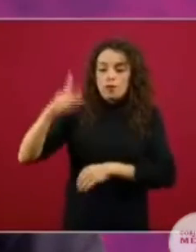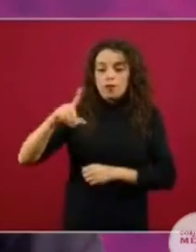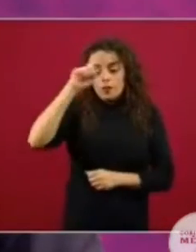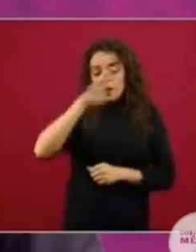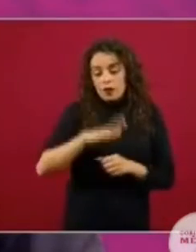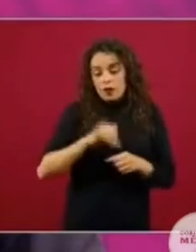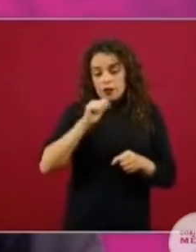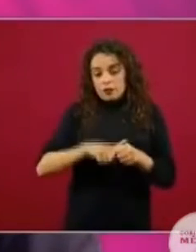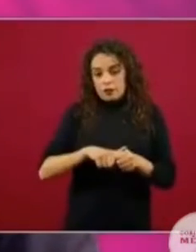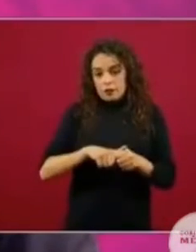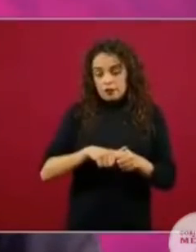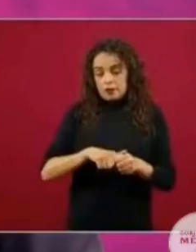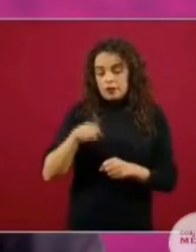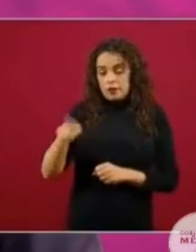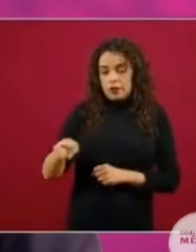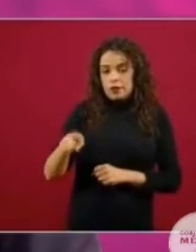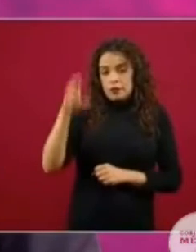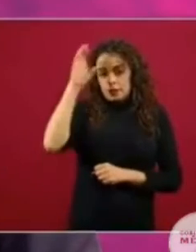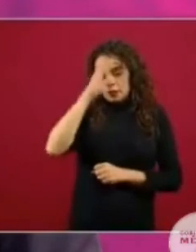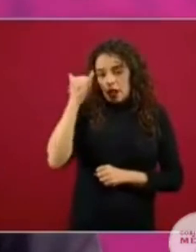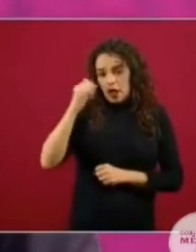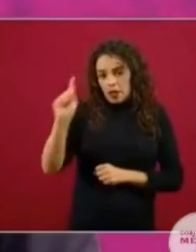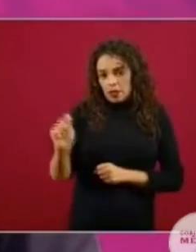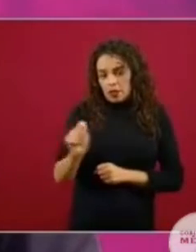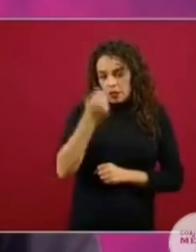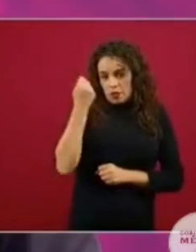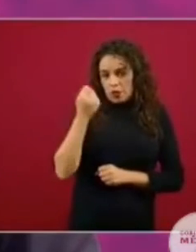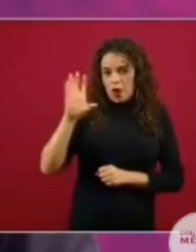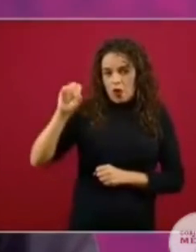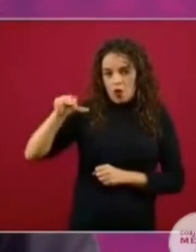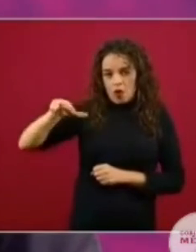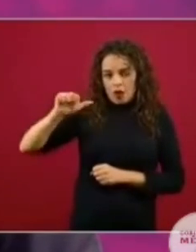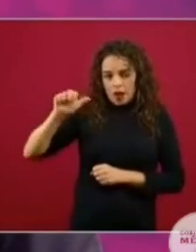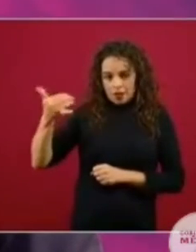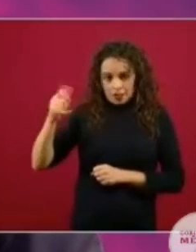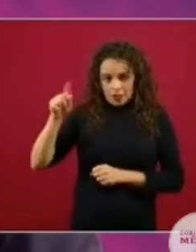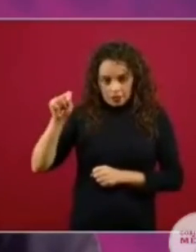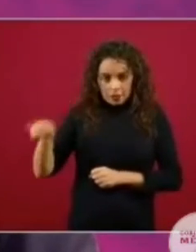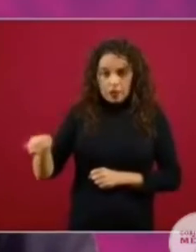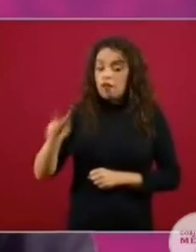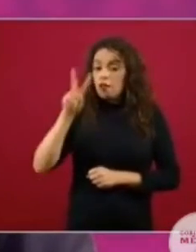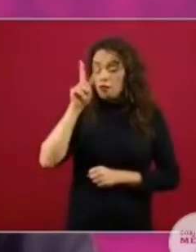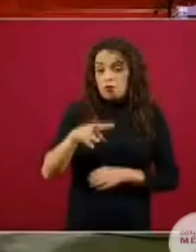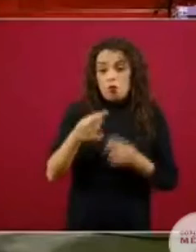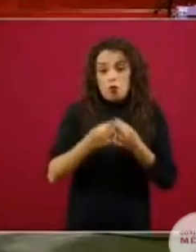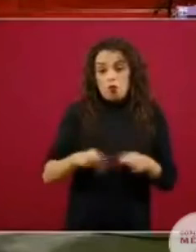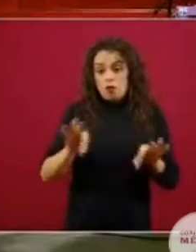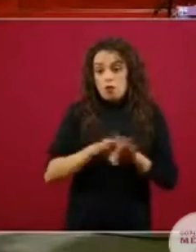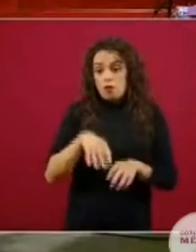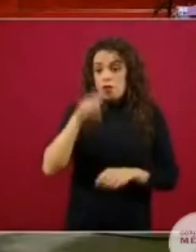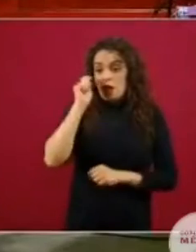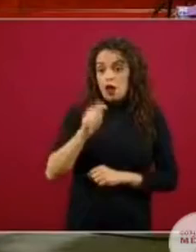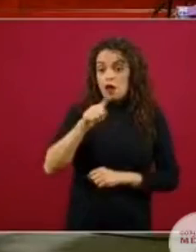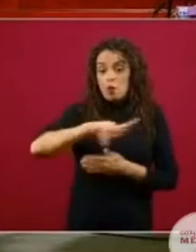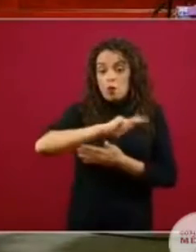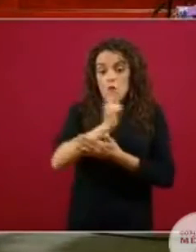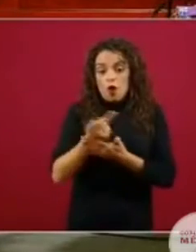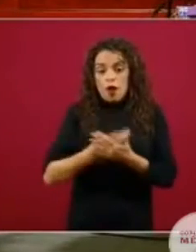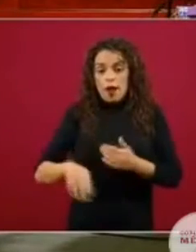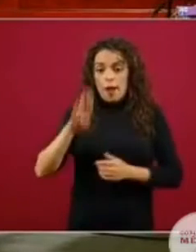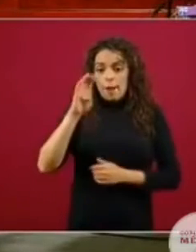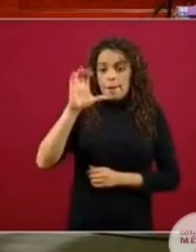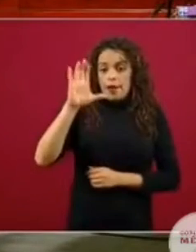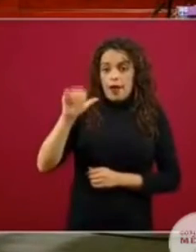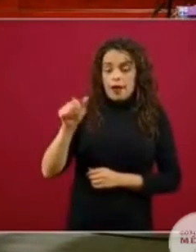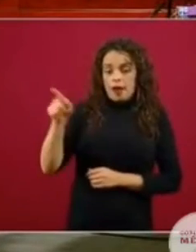conacyt ha sido una piedra angular de esta cooperación en su programa de becas al extranjero para estudios de